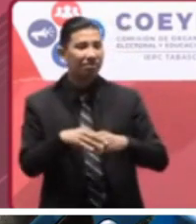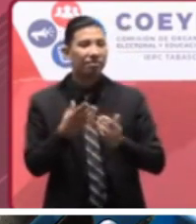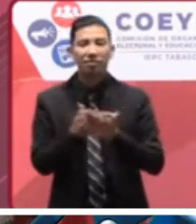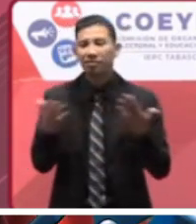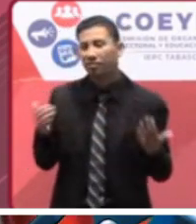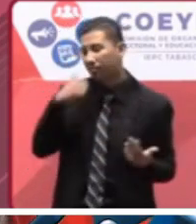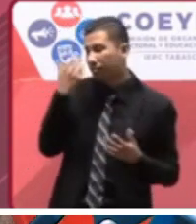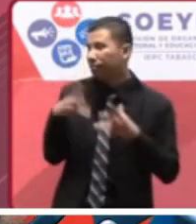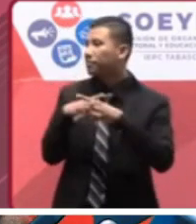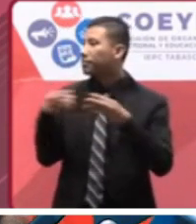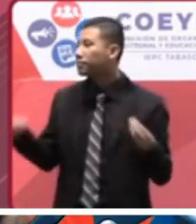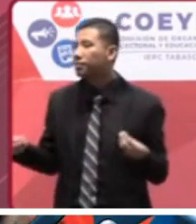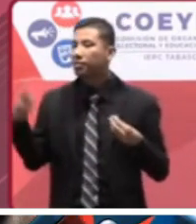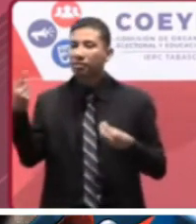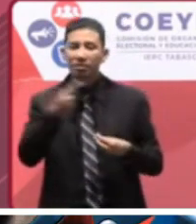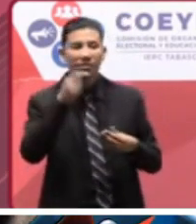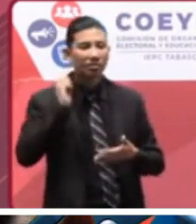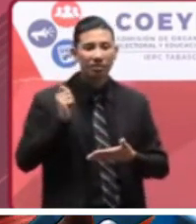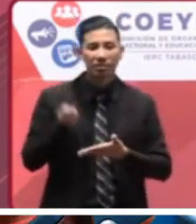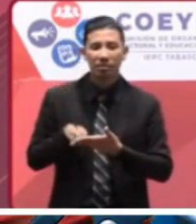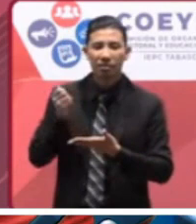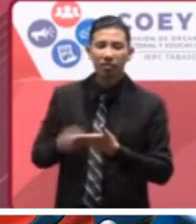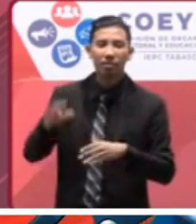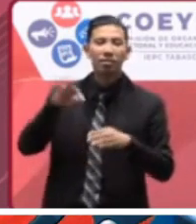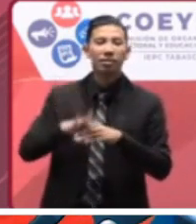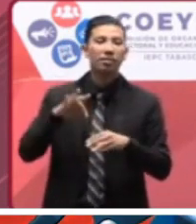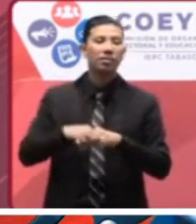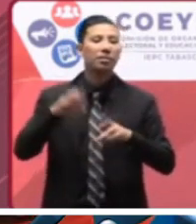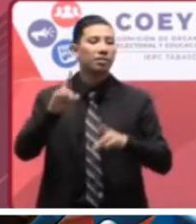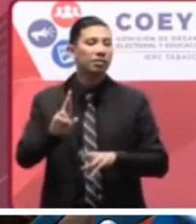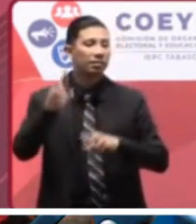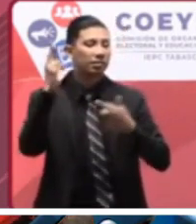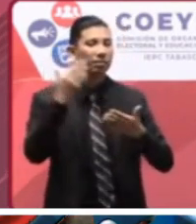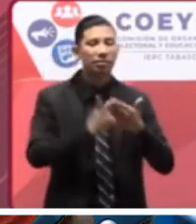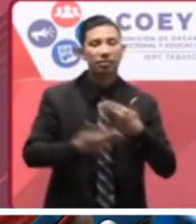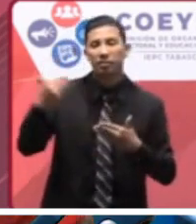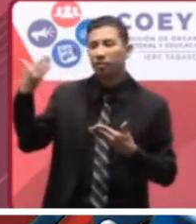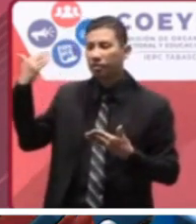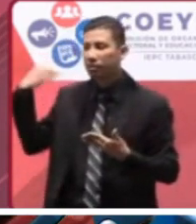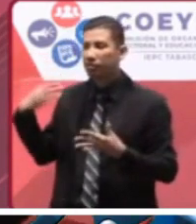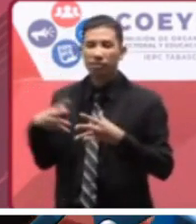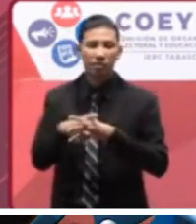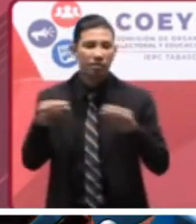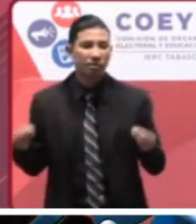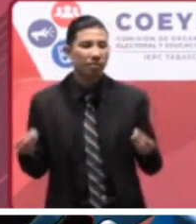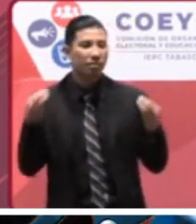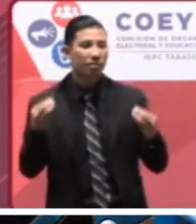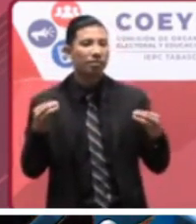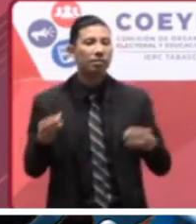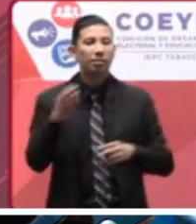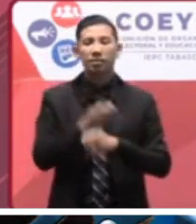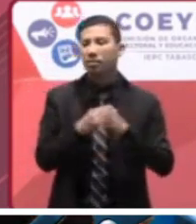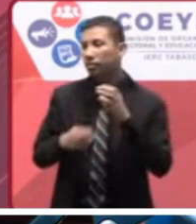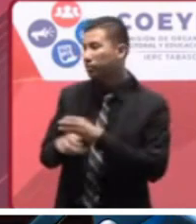quiera desaparecer a los tribunales electorales. En reformas anteriores se desaparecieron muchas facultades a los estados,